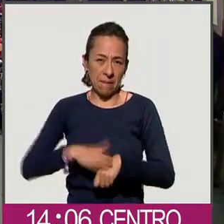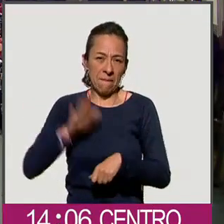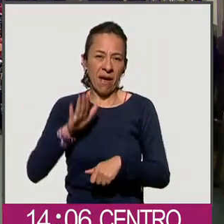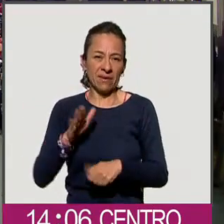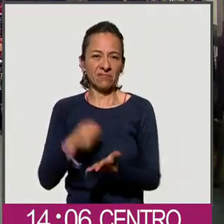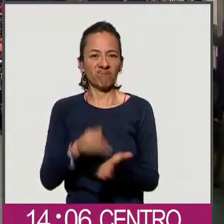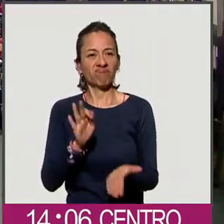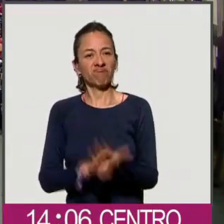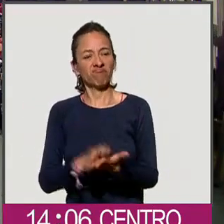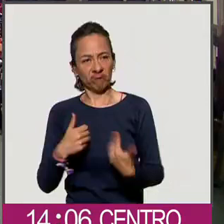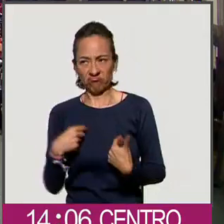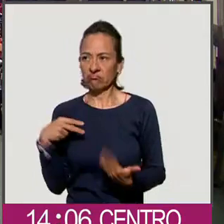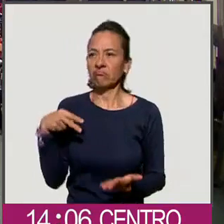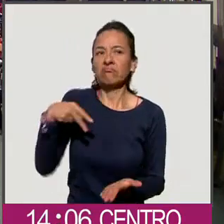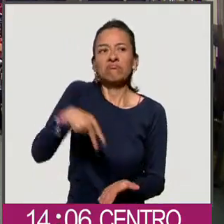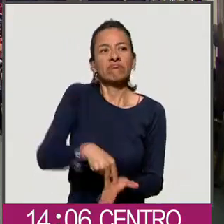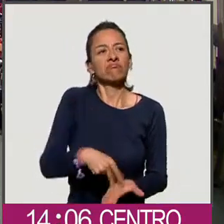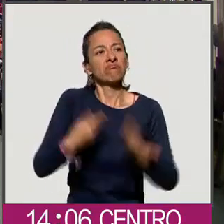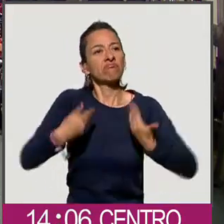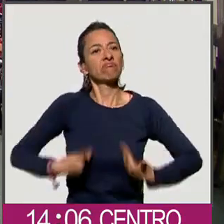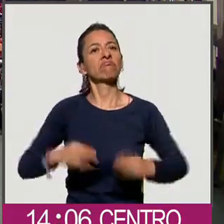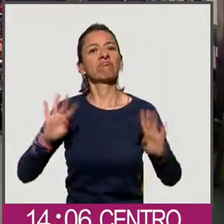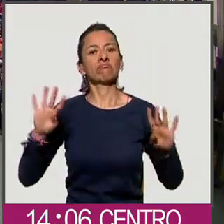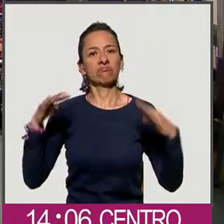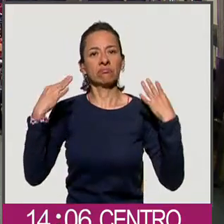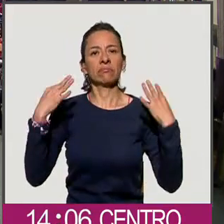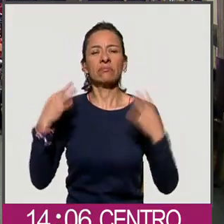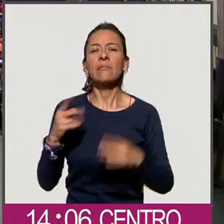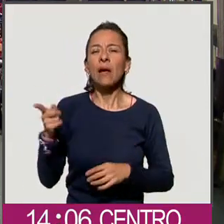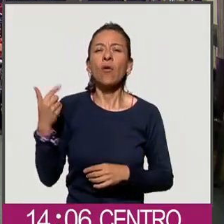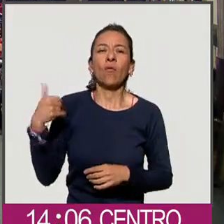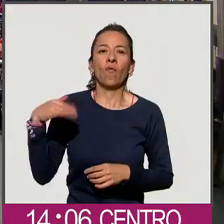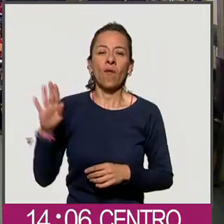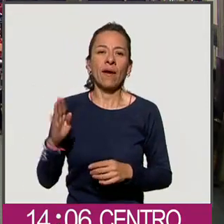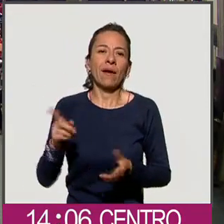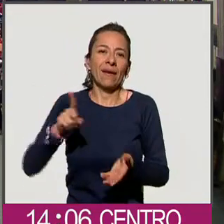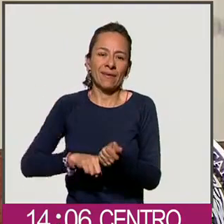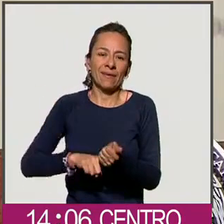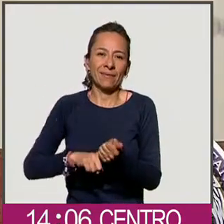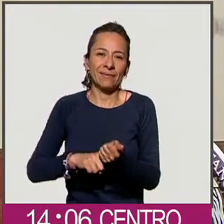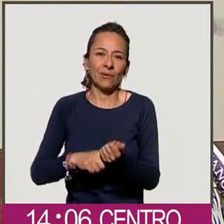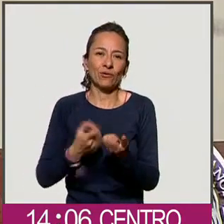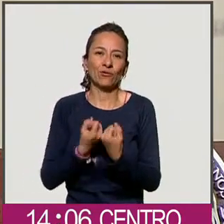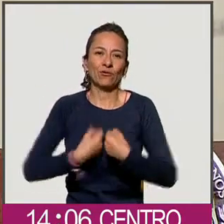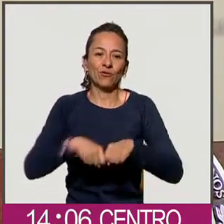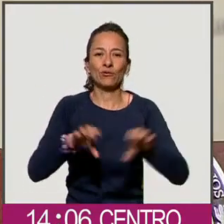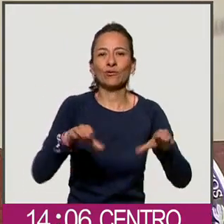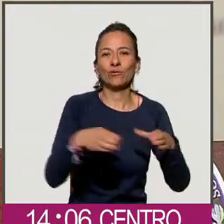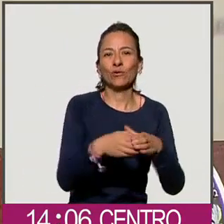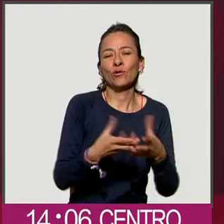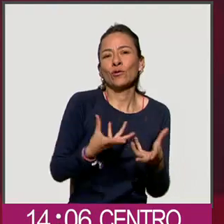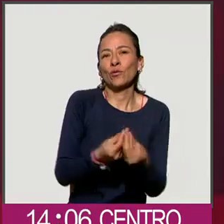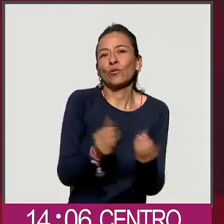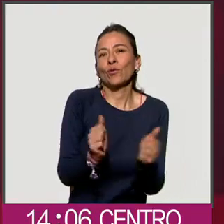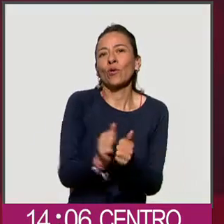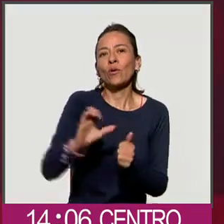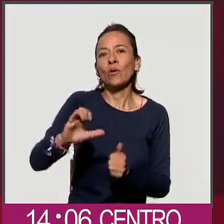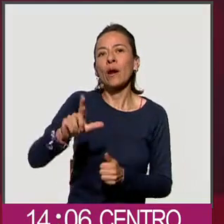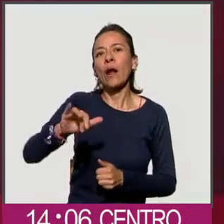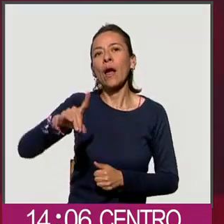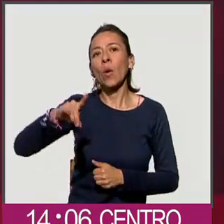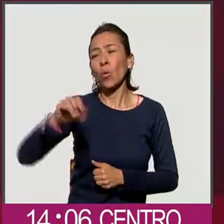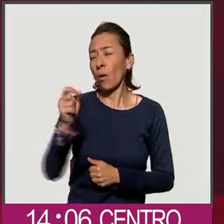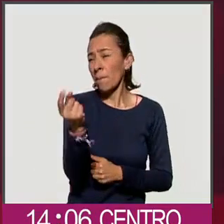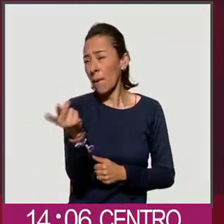fue de la asociación de Claudio. Bueno, todos ellos. El